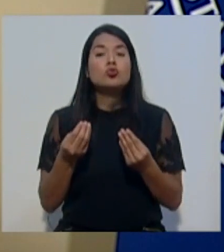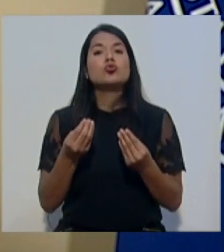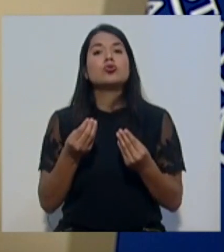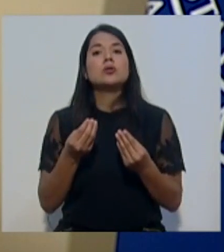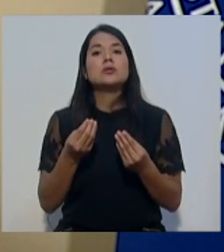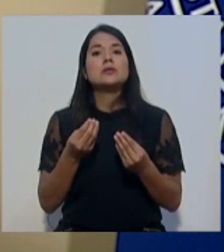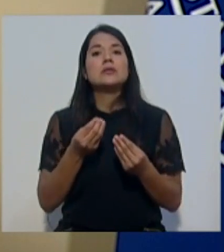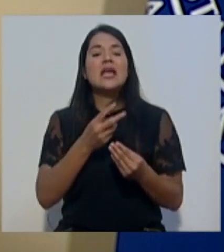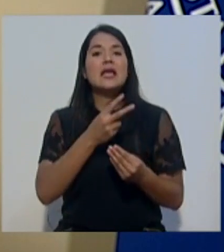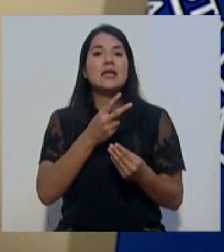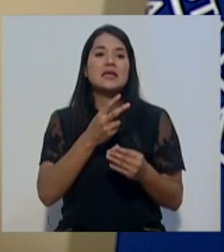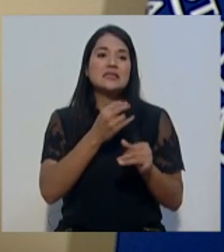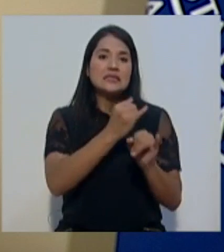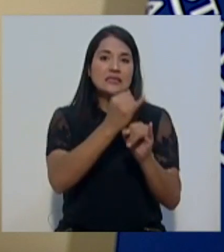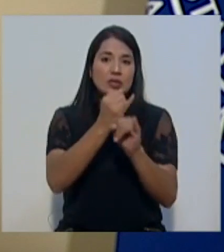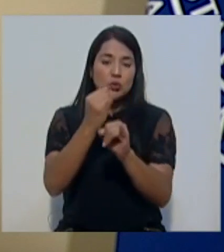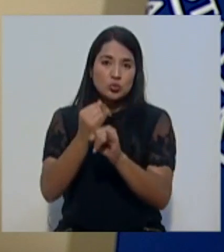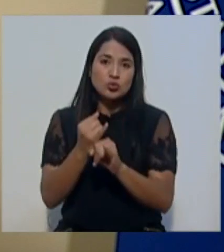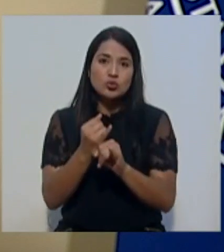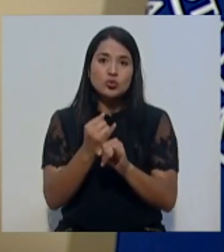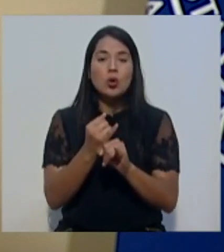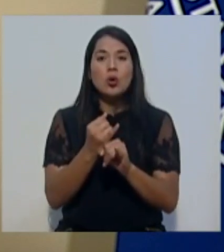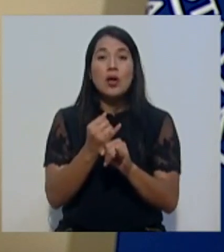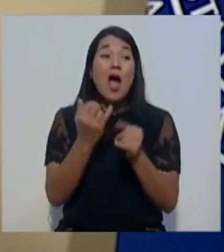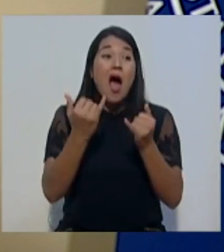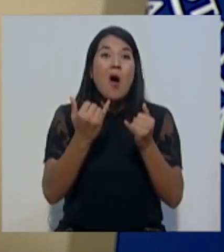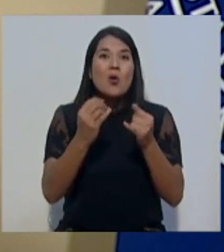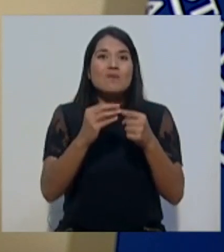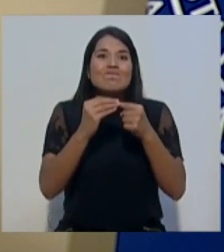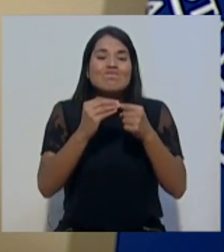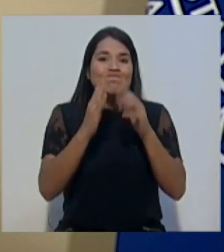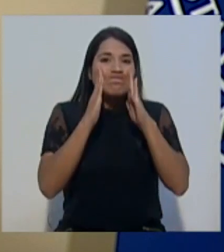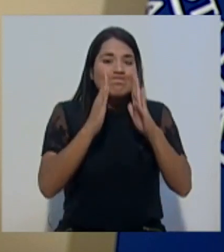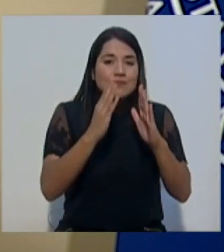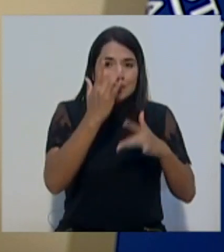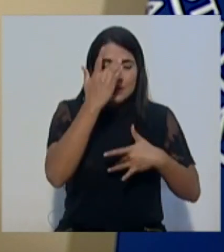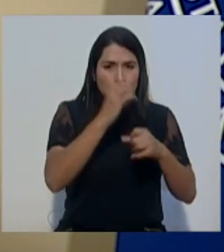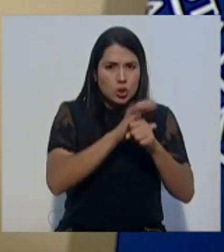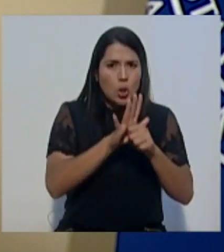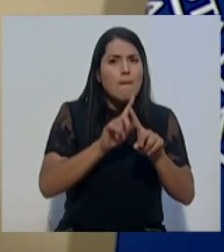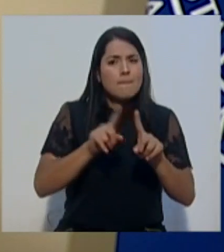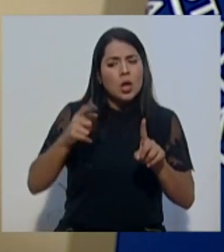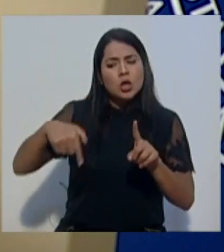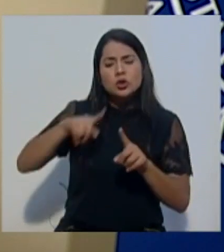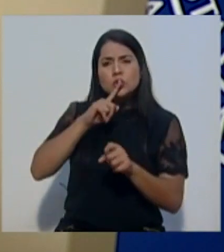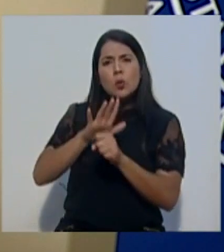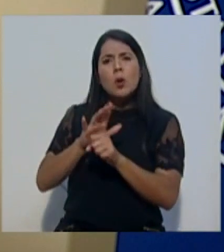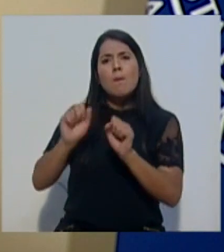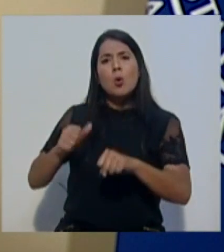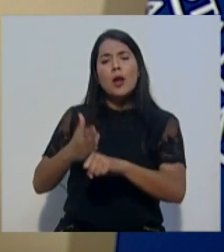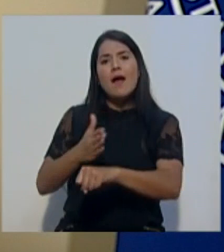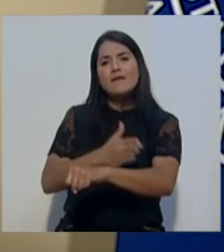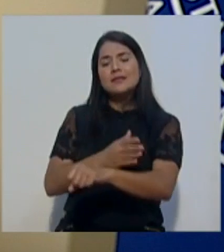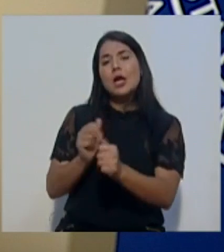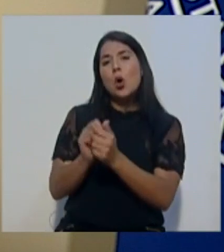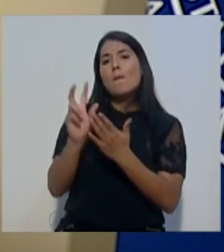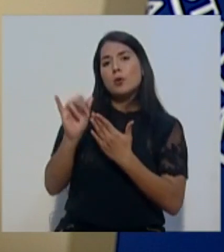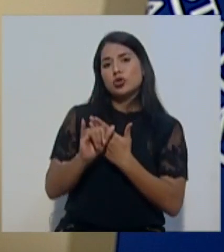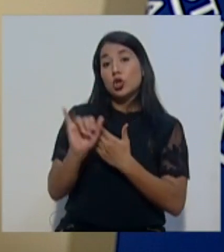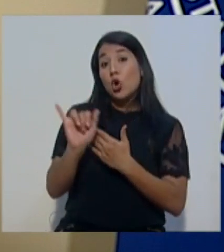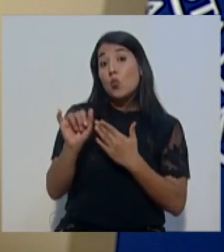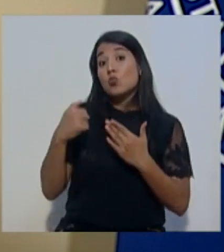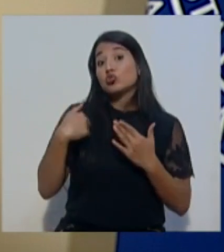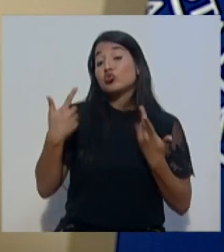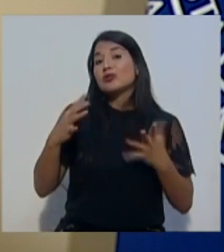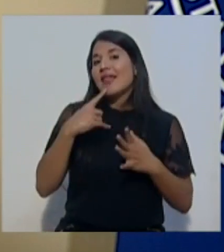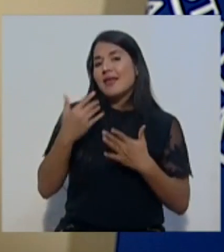o las instituciones están en muchos temas relacionados con la atención de la pandemia, pero hay un compromiso para avanzar en ello, como lo expresé en el mes de mayo